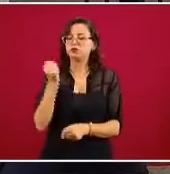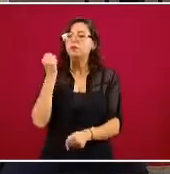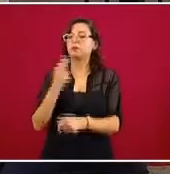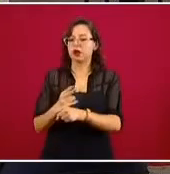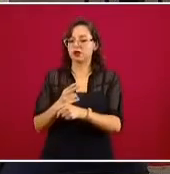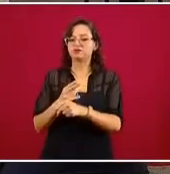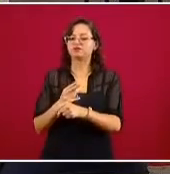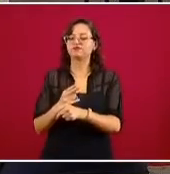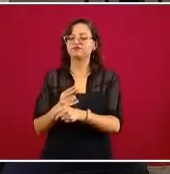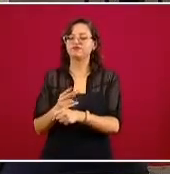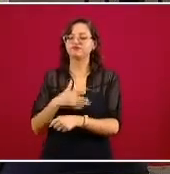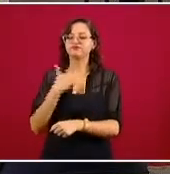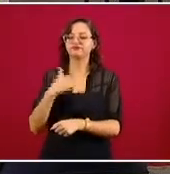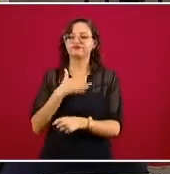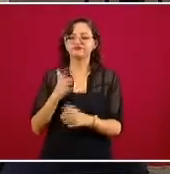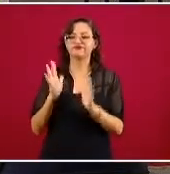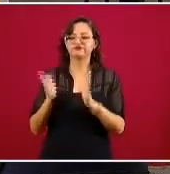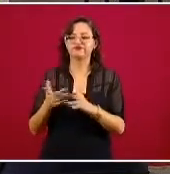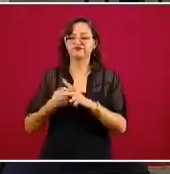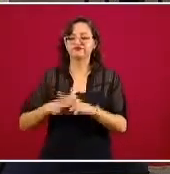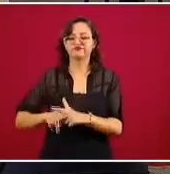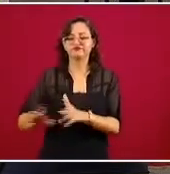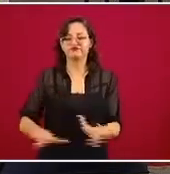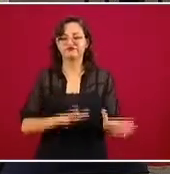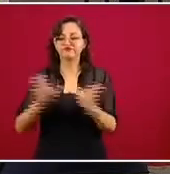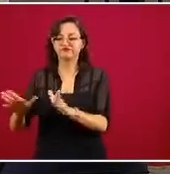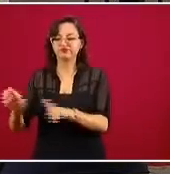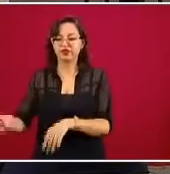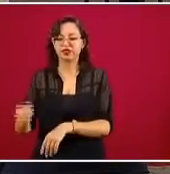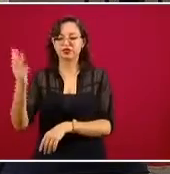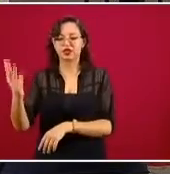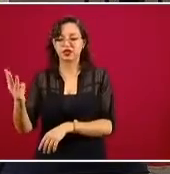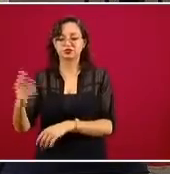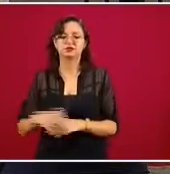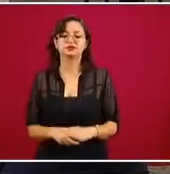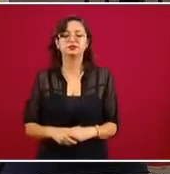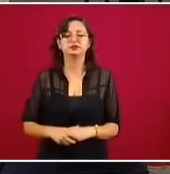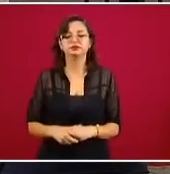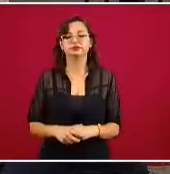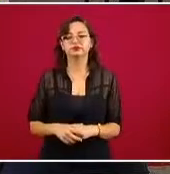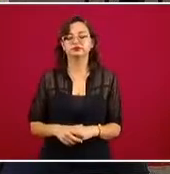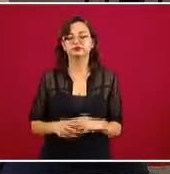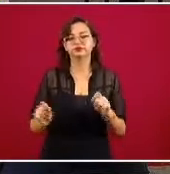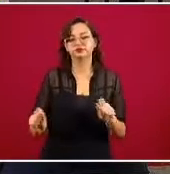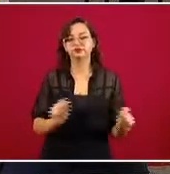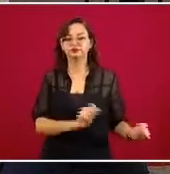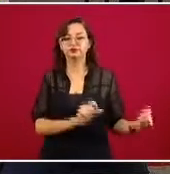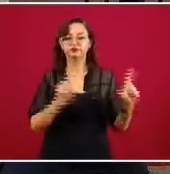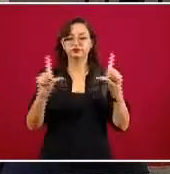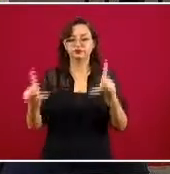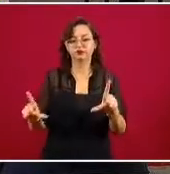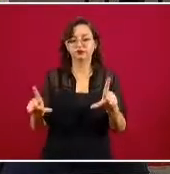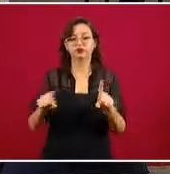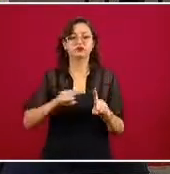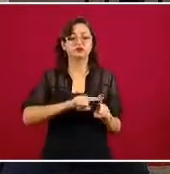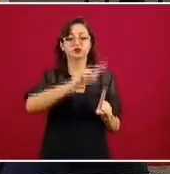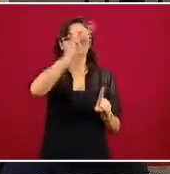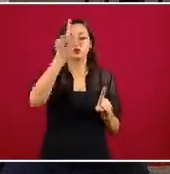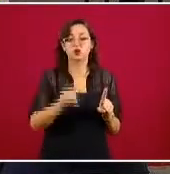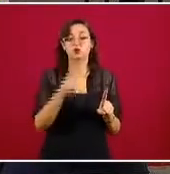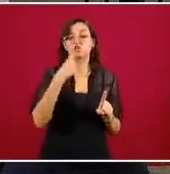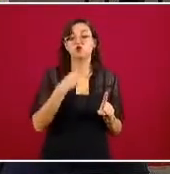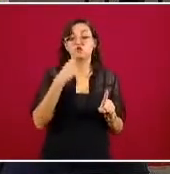3. En la siguiente curva es nuevamente la misma gráfica que ya presenté, la curva esperada en rojo, la